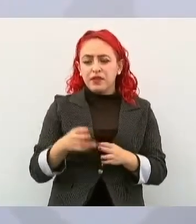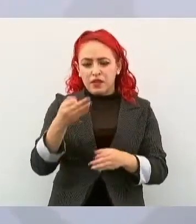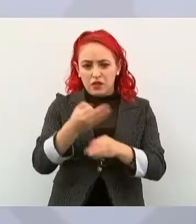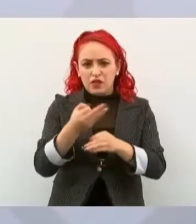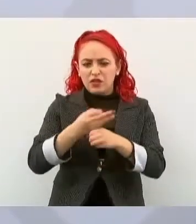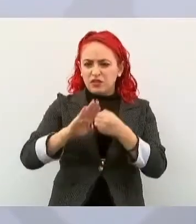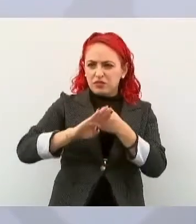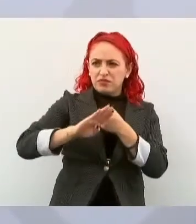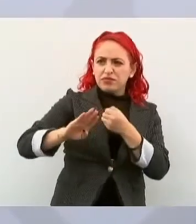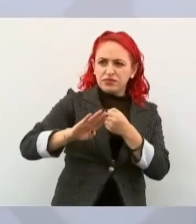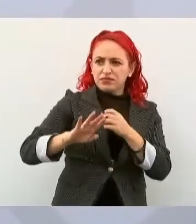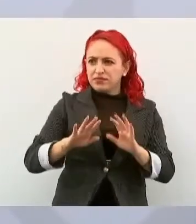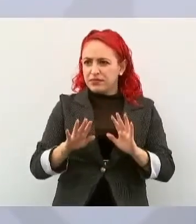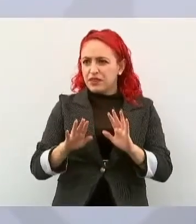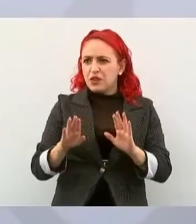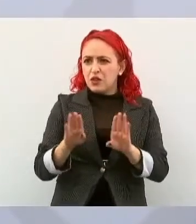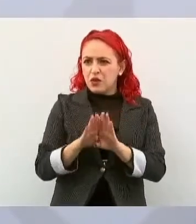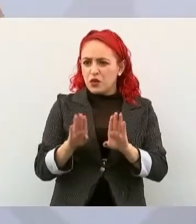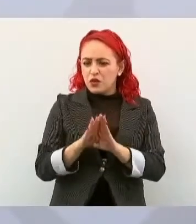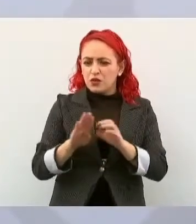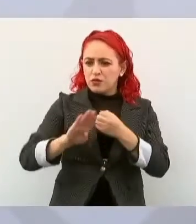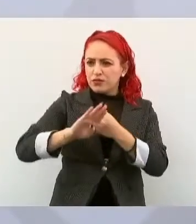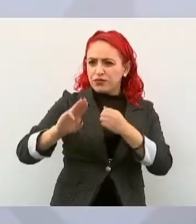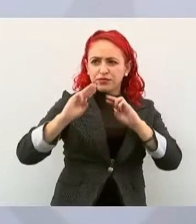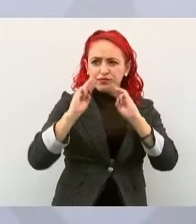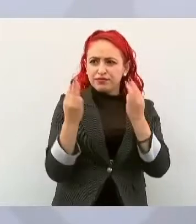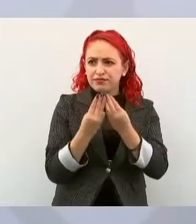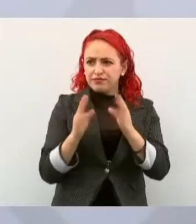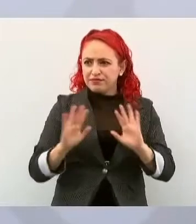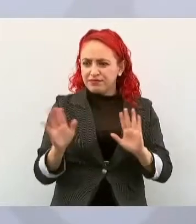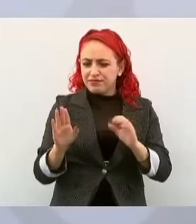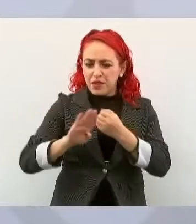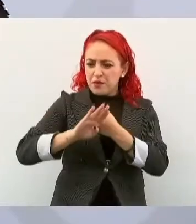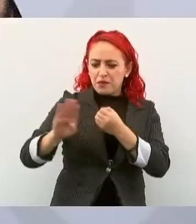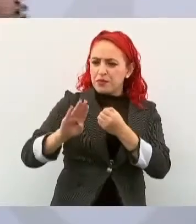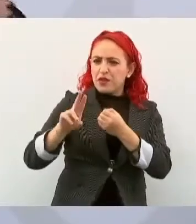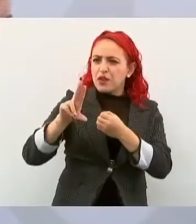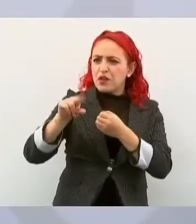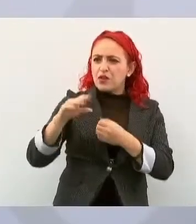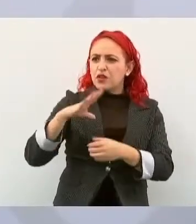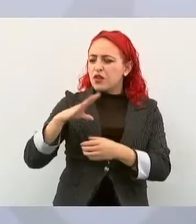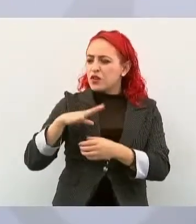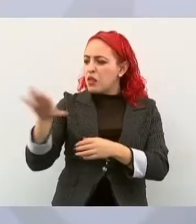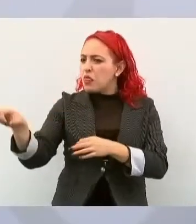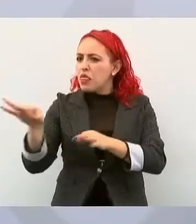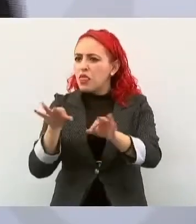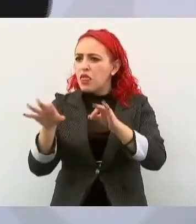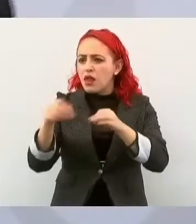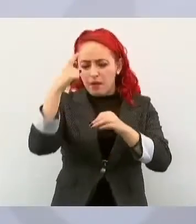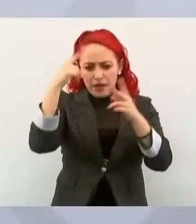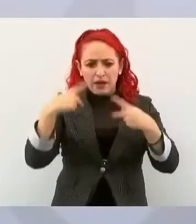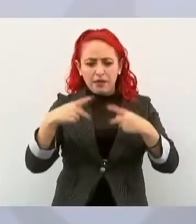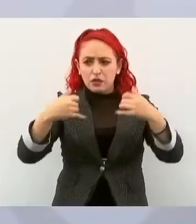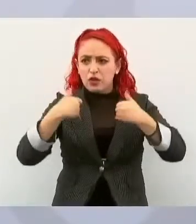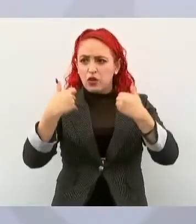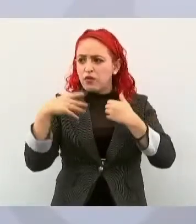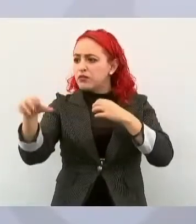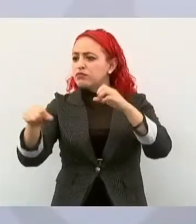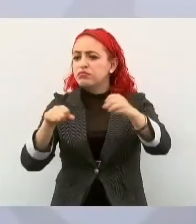enfrentándonos así con la delincuencia. Que no tengan semilleros los que se